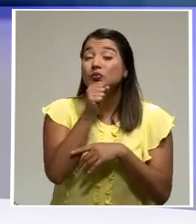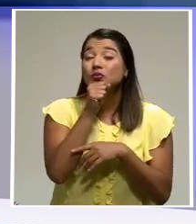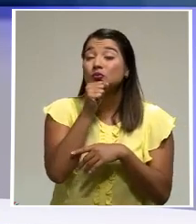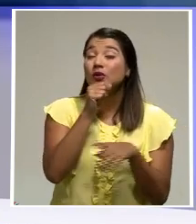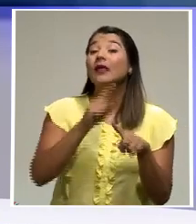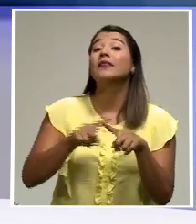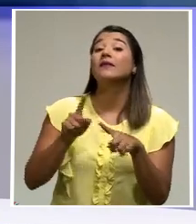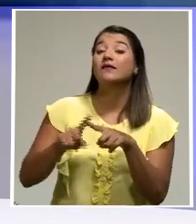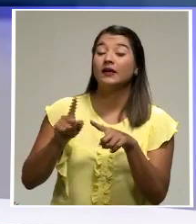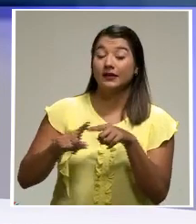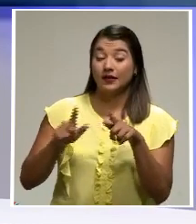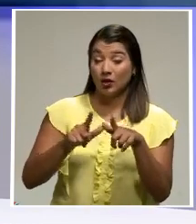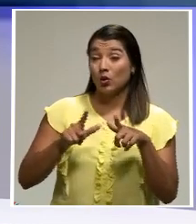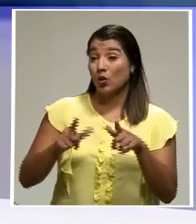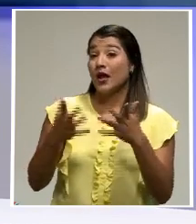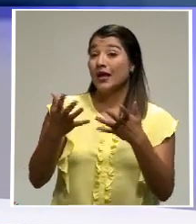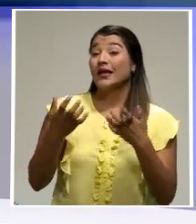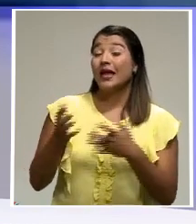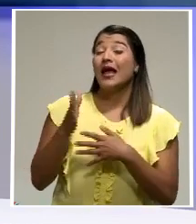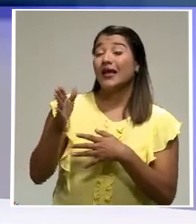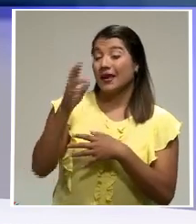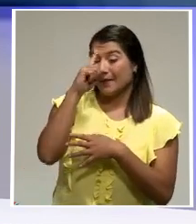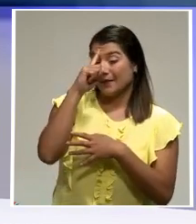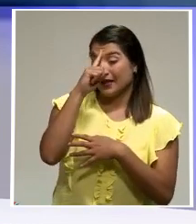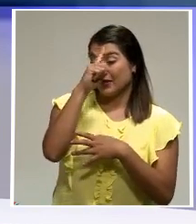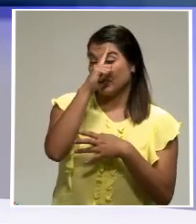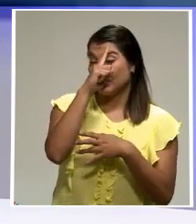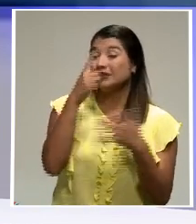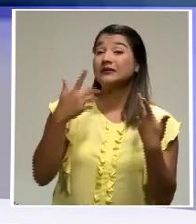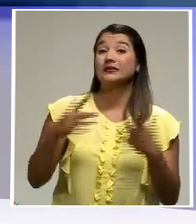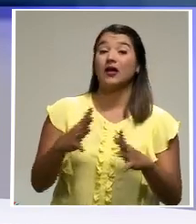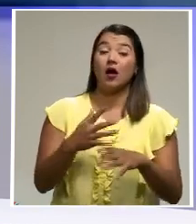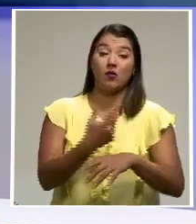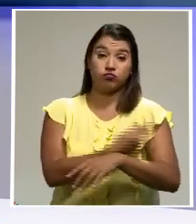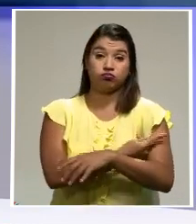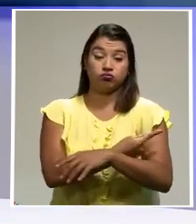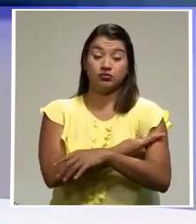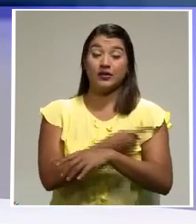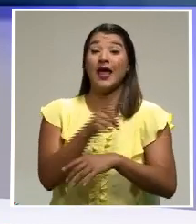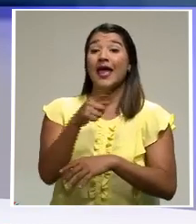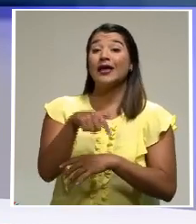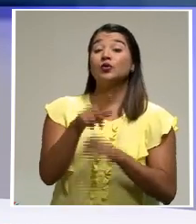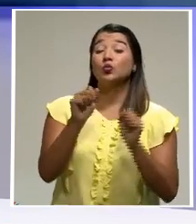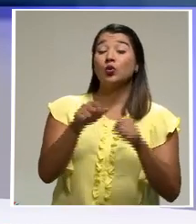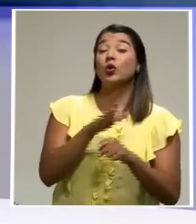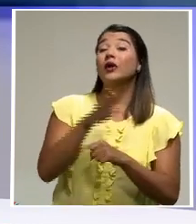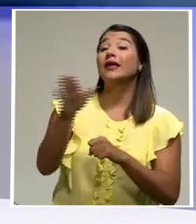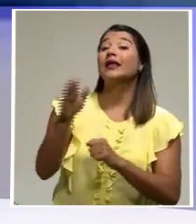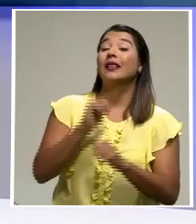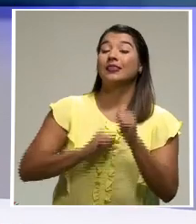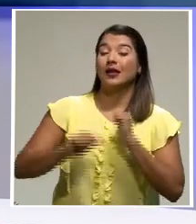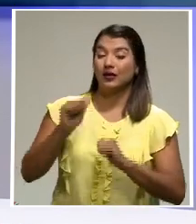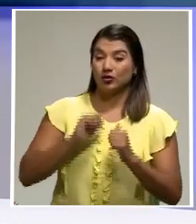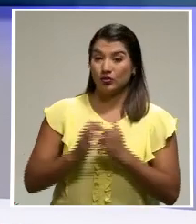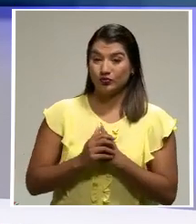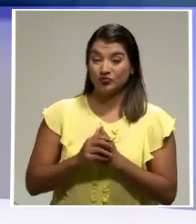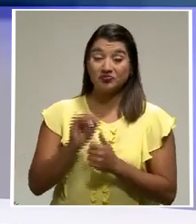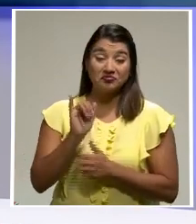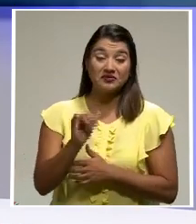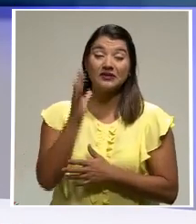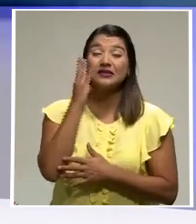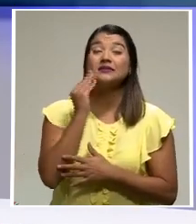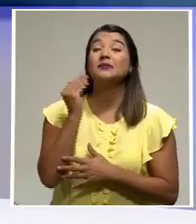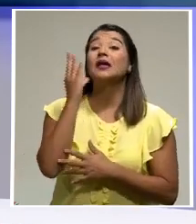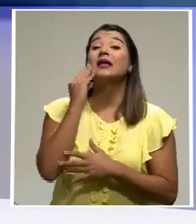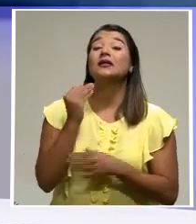residencias geriátricas en Madrid, recién vacunados, pudieron asistir al teatro. Una